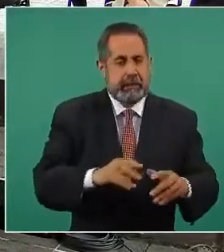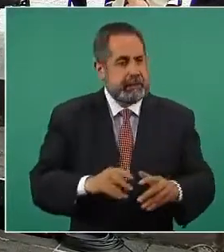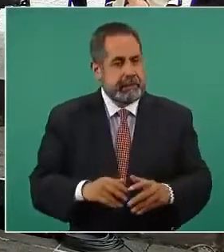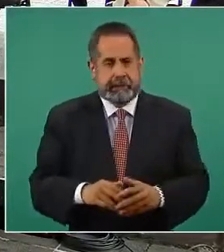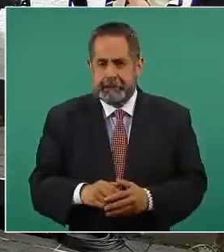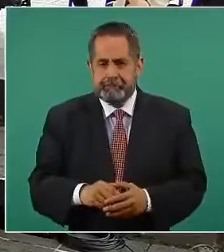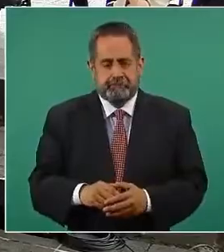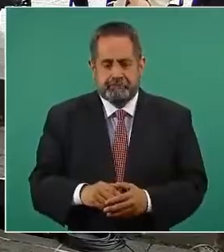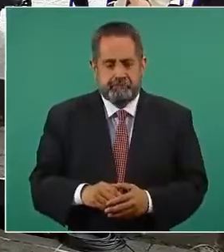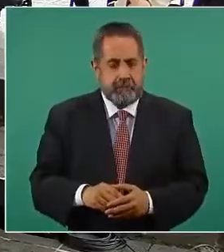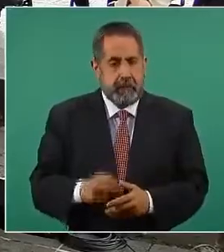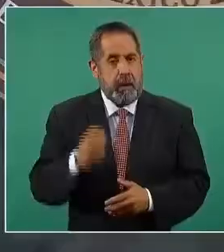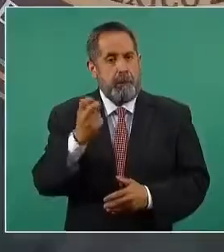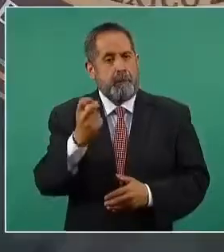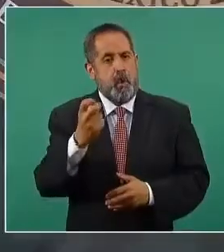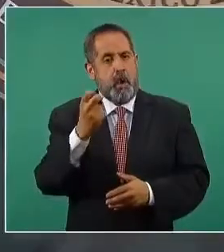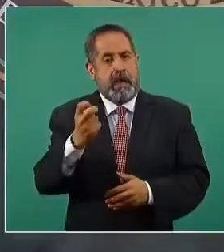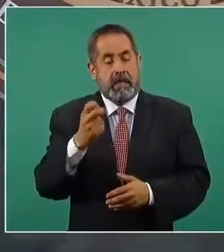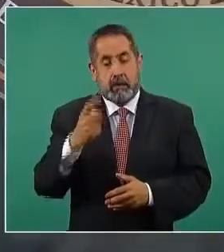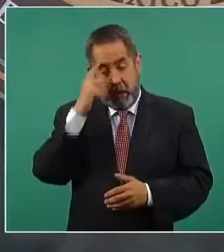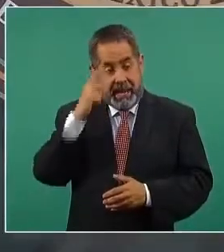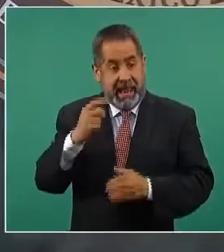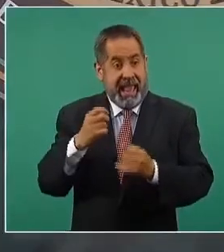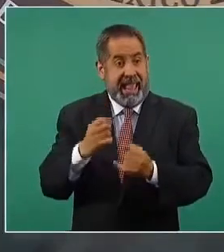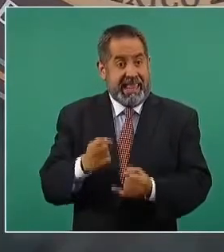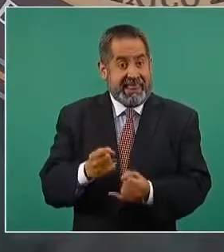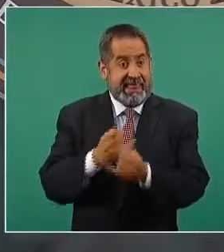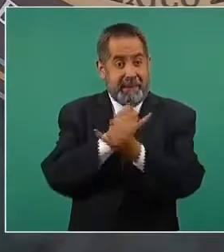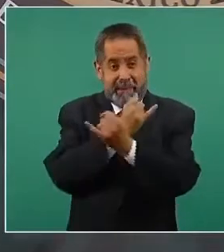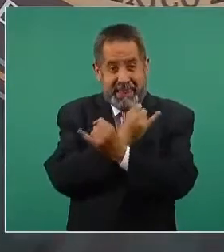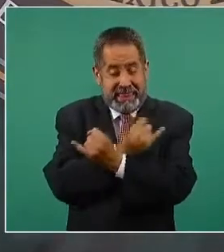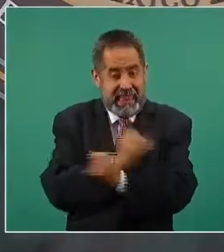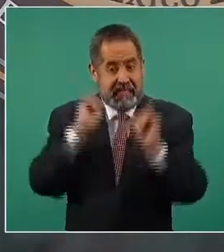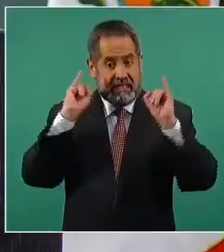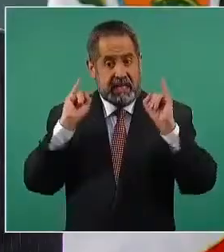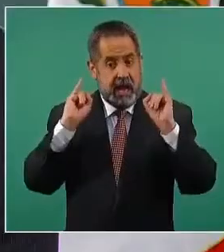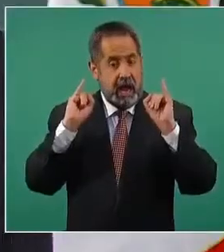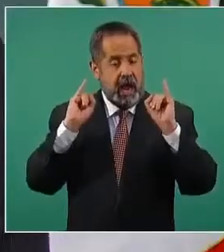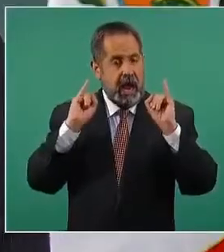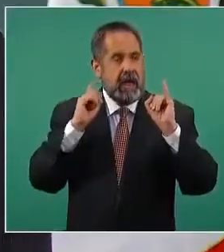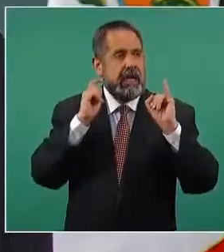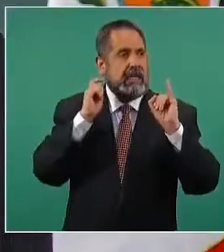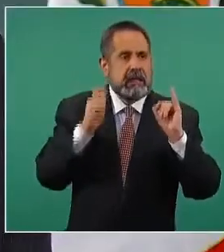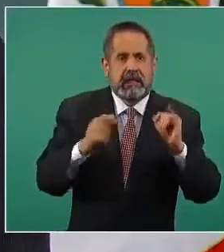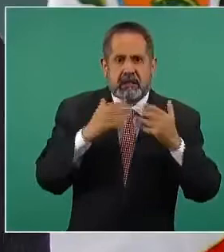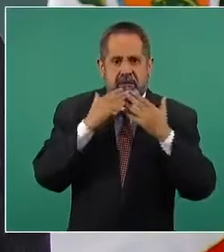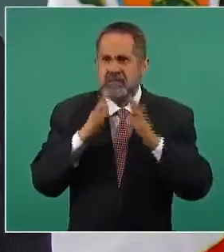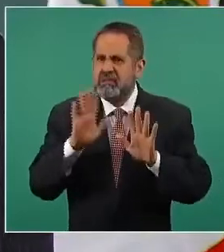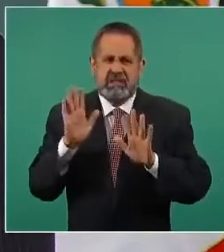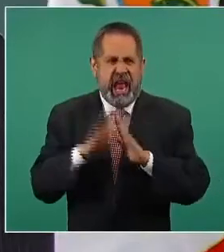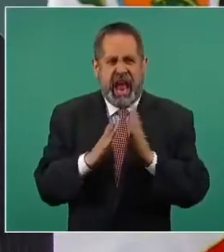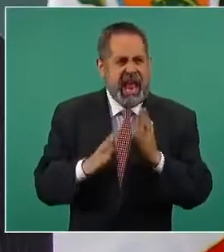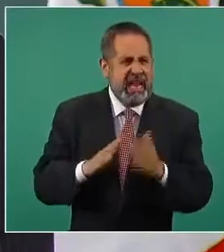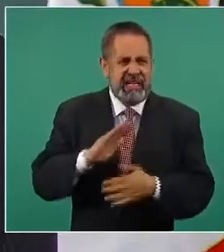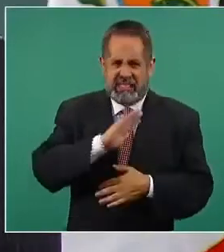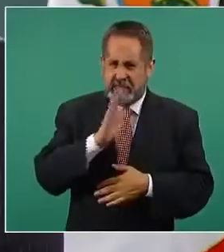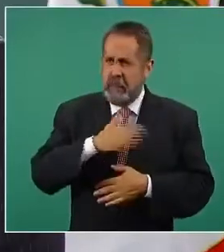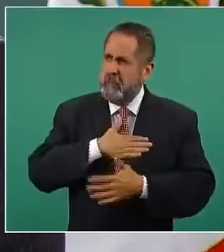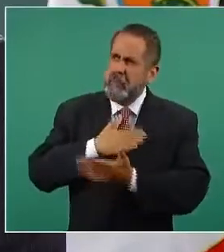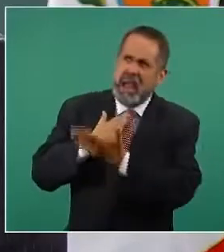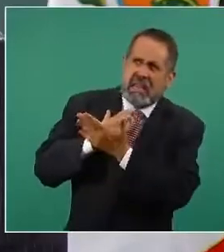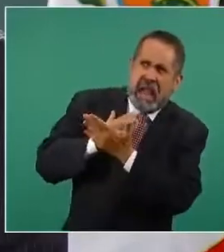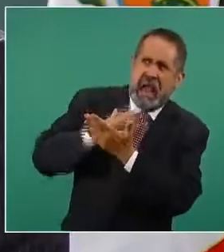no es de extrañar que el movimiento de independencia de México no solo buscara la separación de